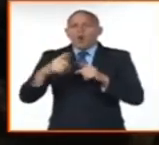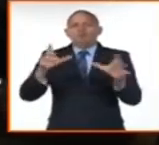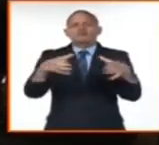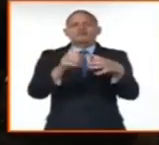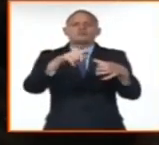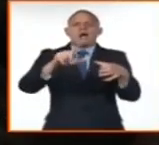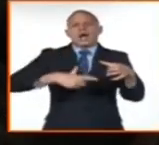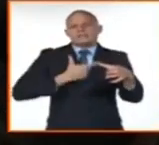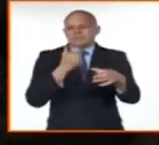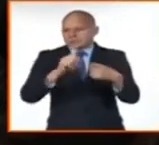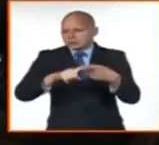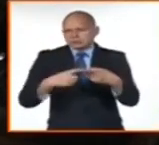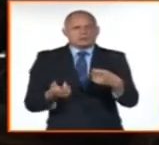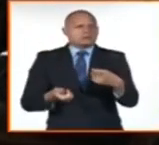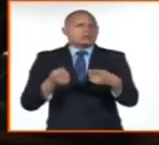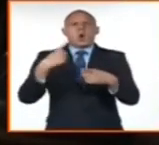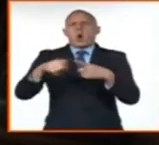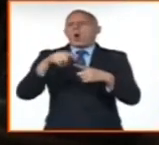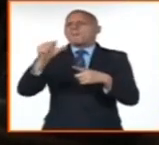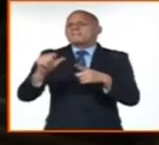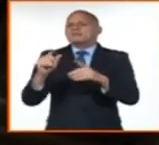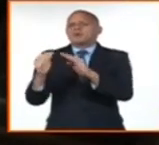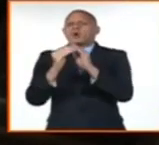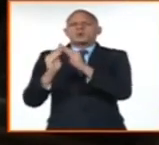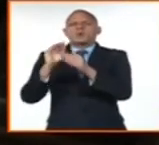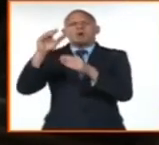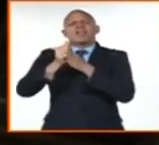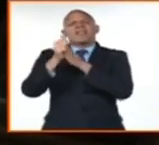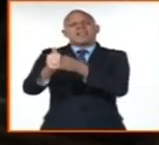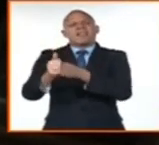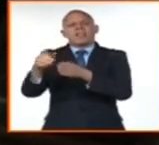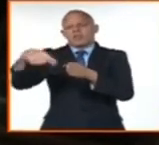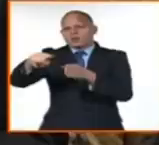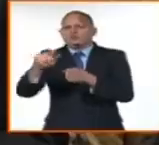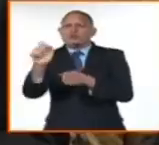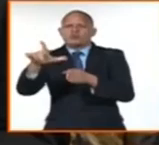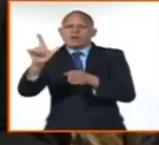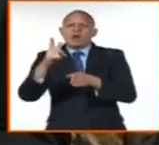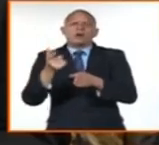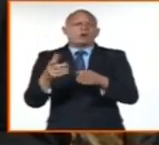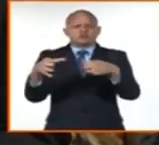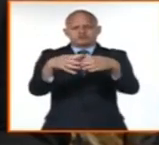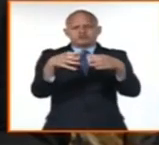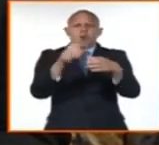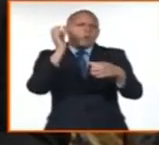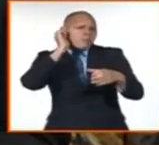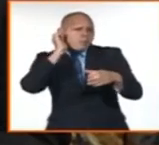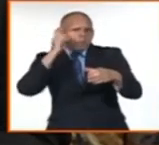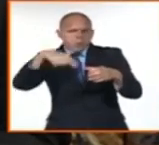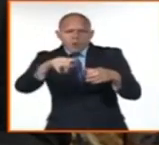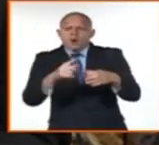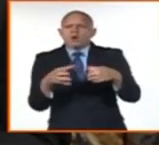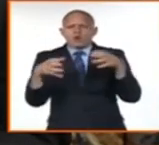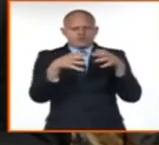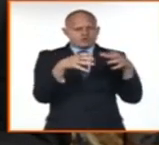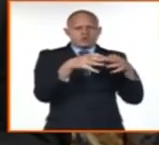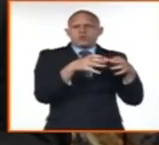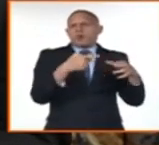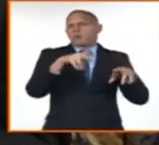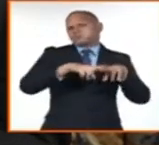intelectuales, líderes comunitarios, líderes sociales, mujeres, comunidad LGBTI,